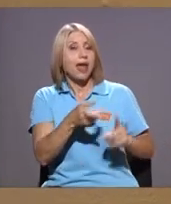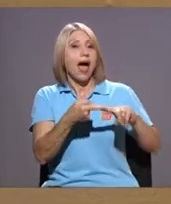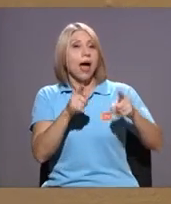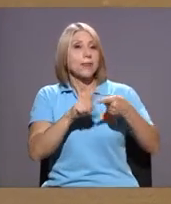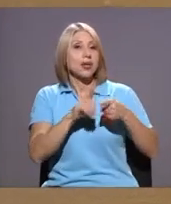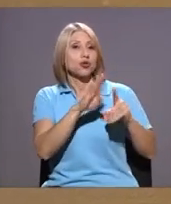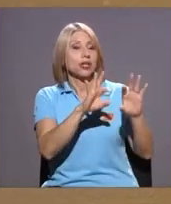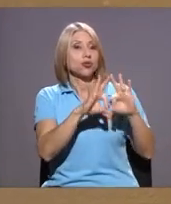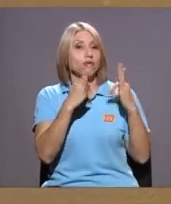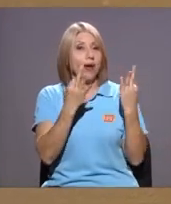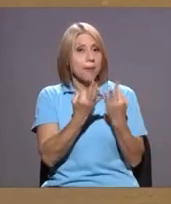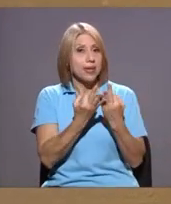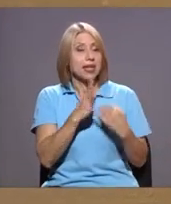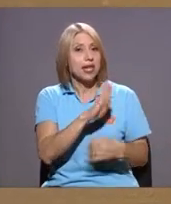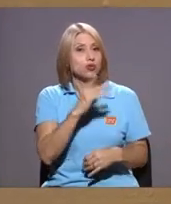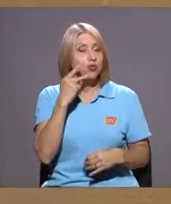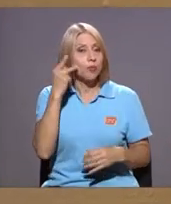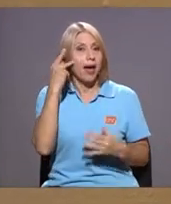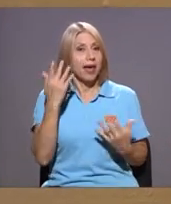padres